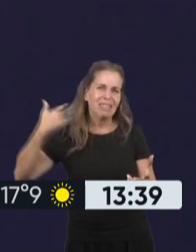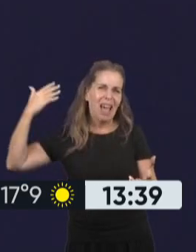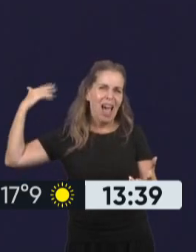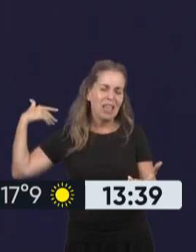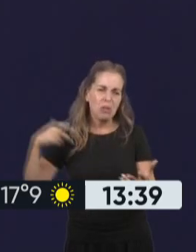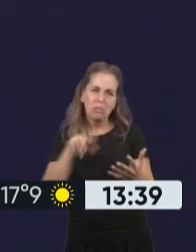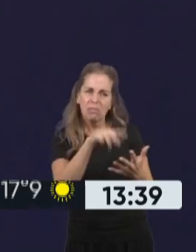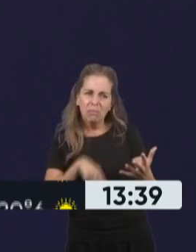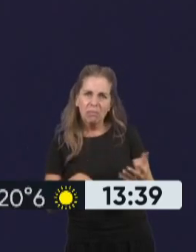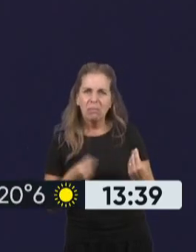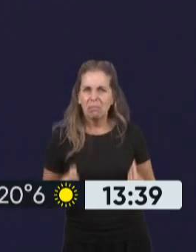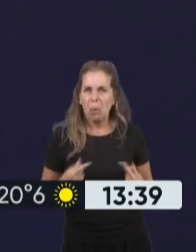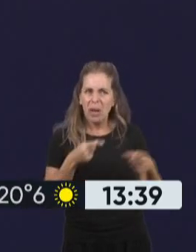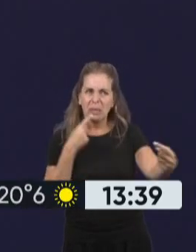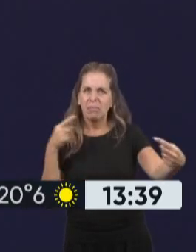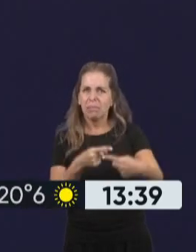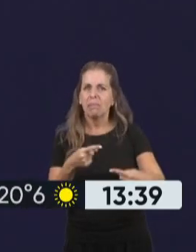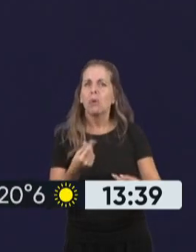no veo cuál es la inconsistencia.